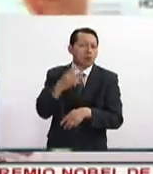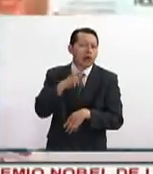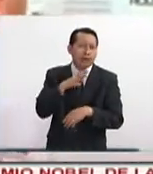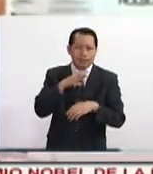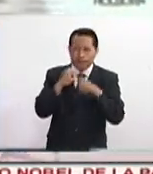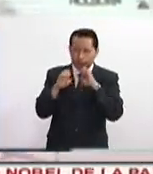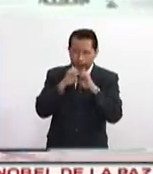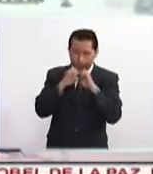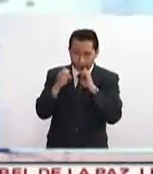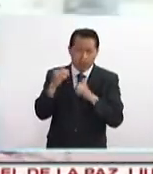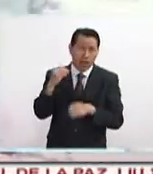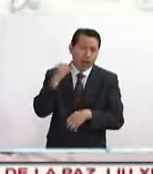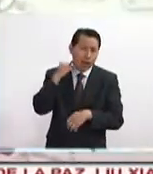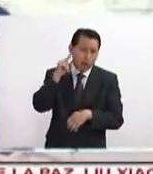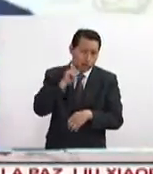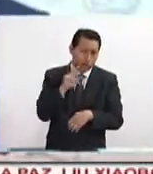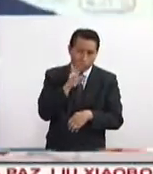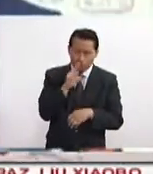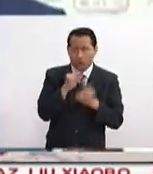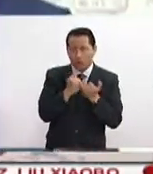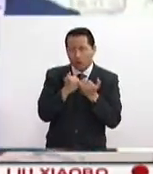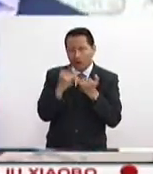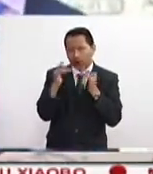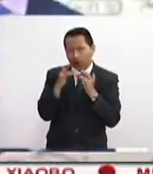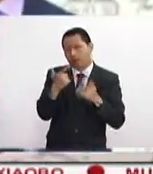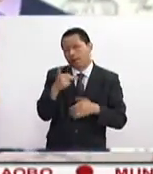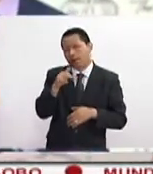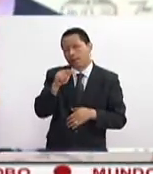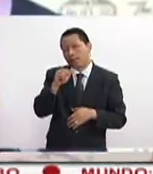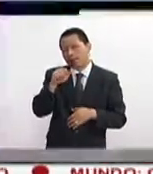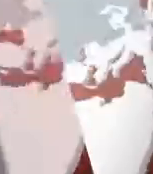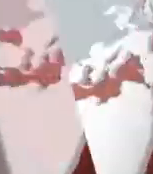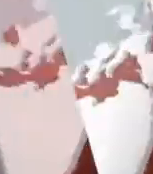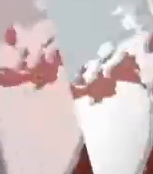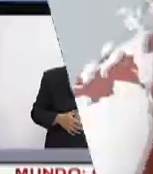Veselnitska y sus presuntos nexos con el Kremlin.